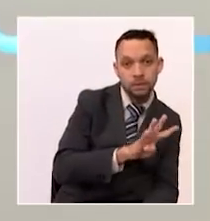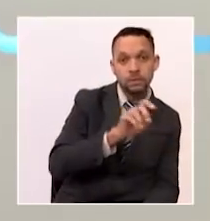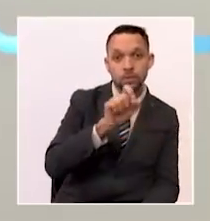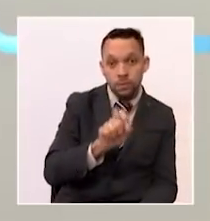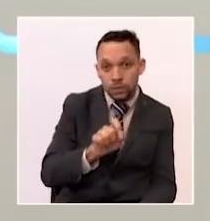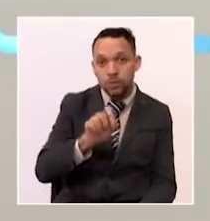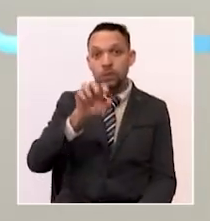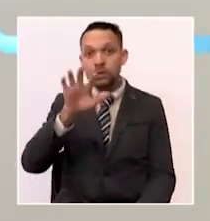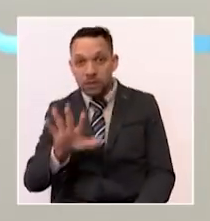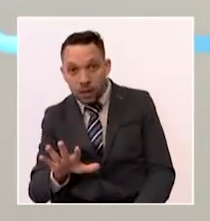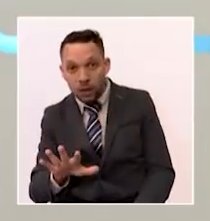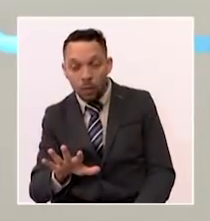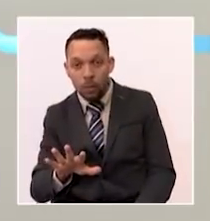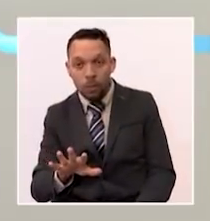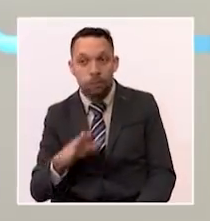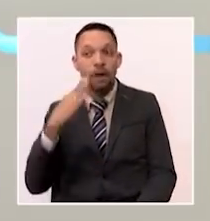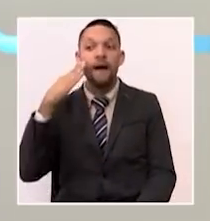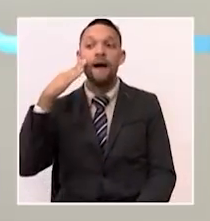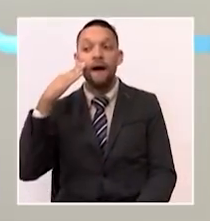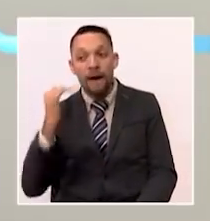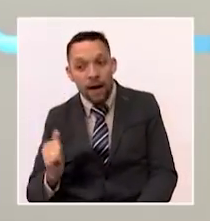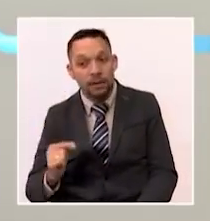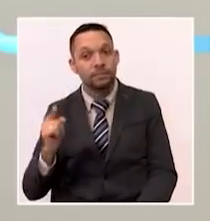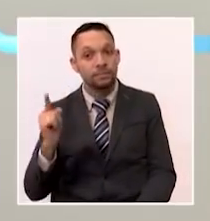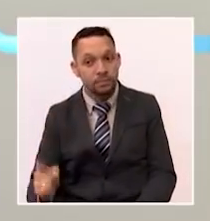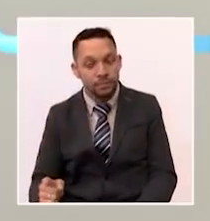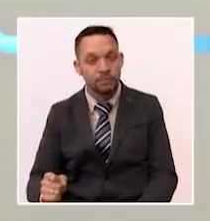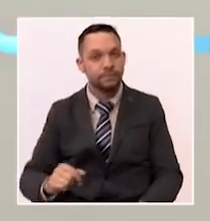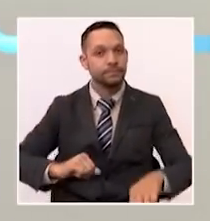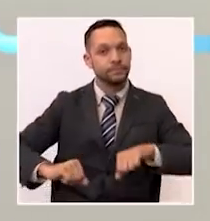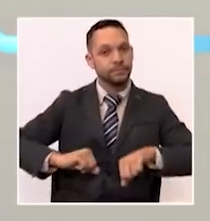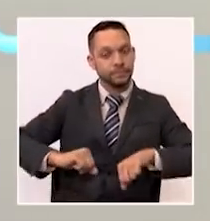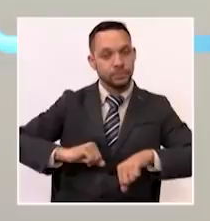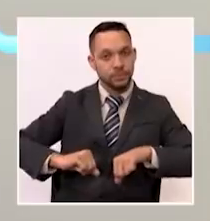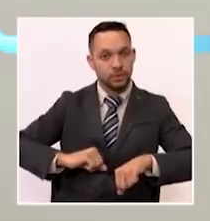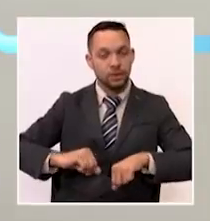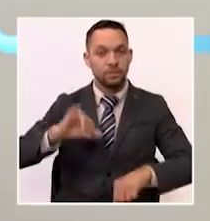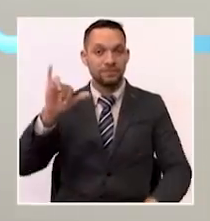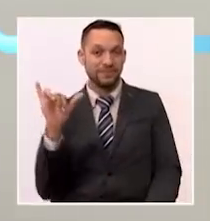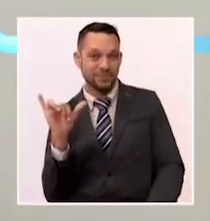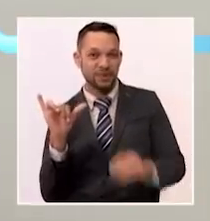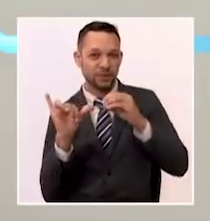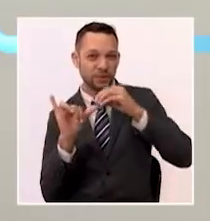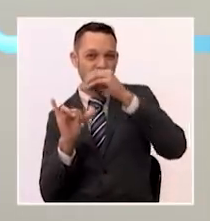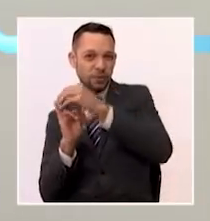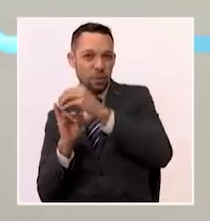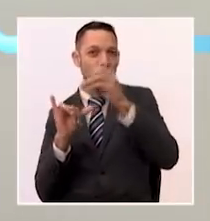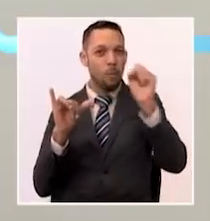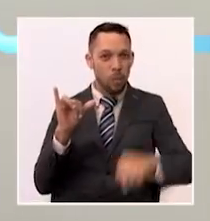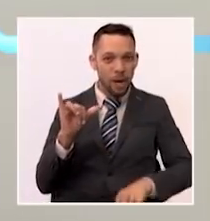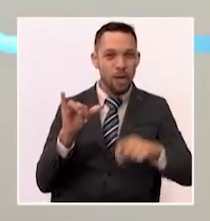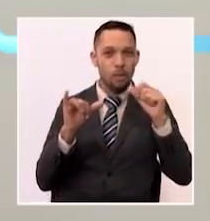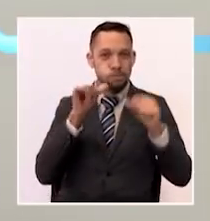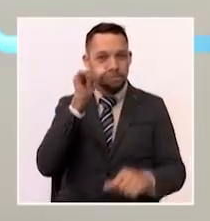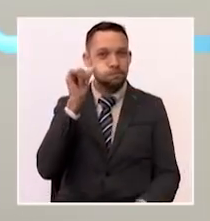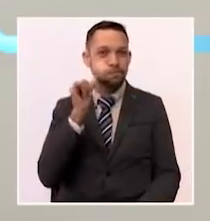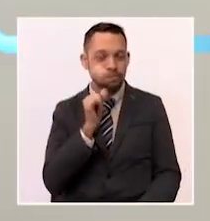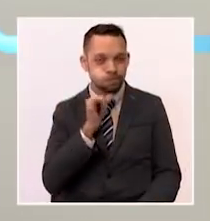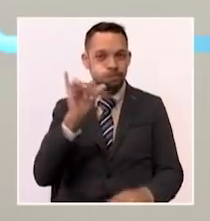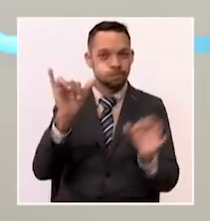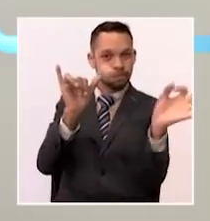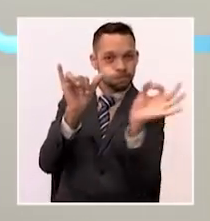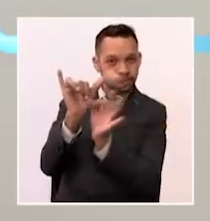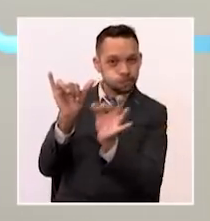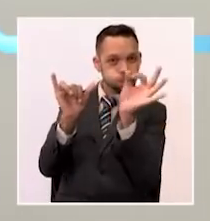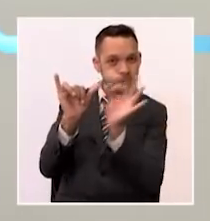a día de la mujer, cuando nosotros estamos en edad fértil, que me pueden favorecer ese cambio de ese pH. Cuando una mujer está en